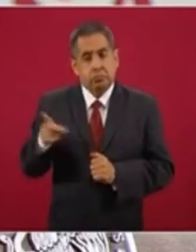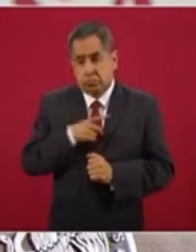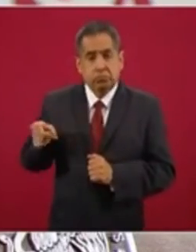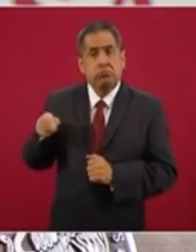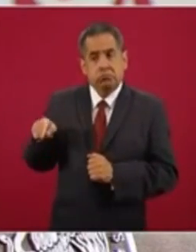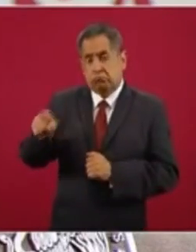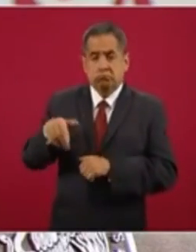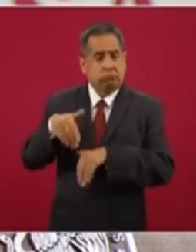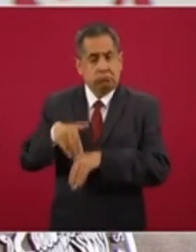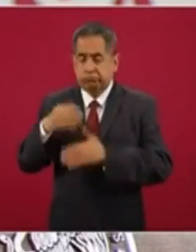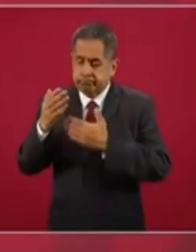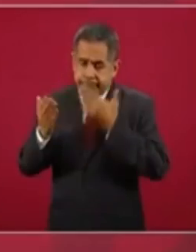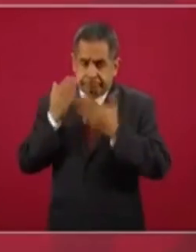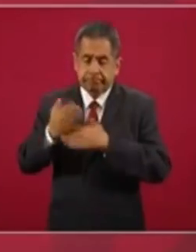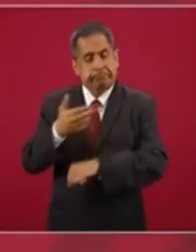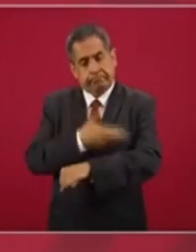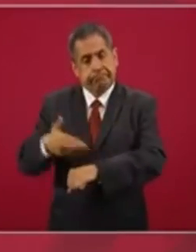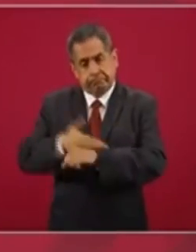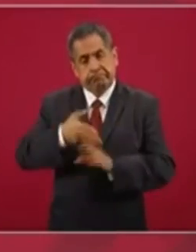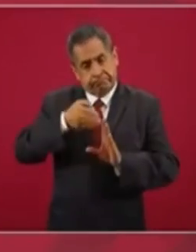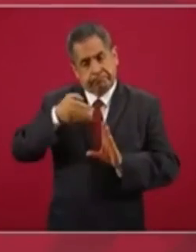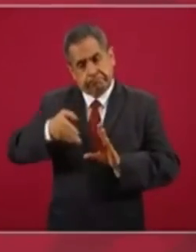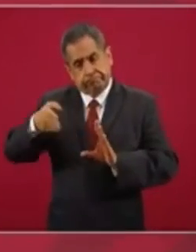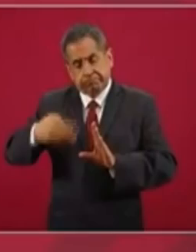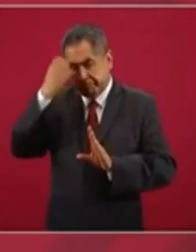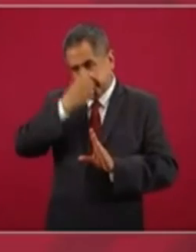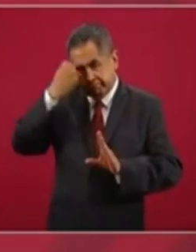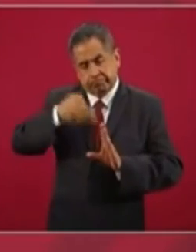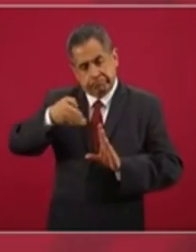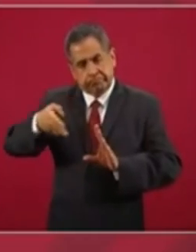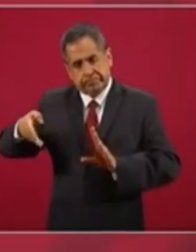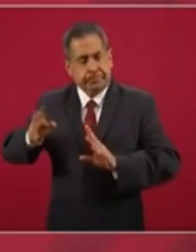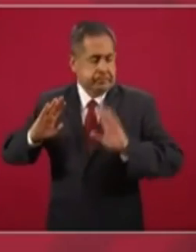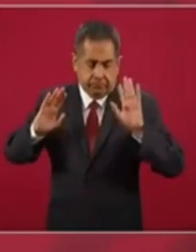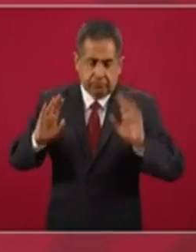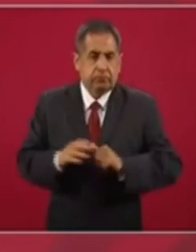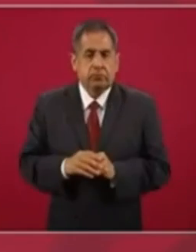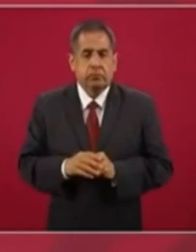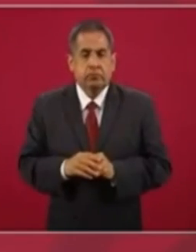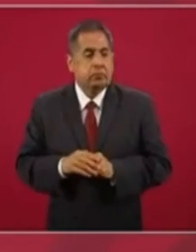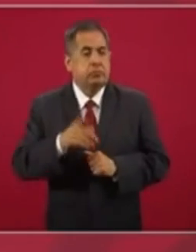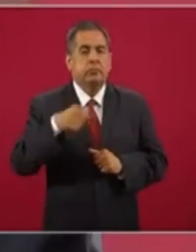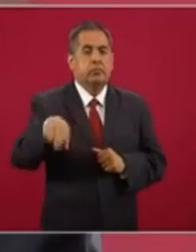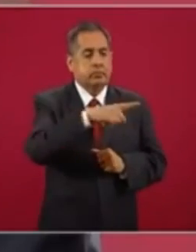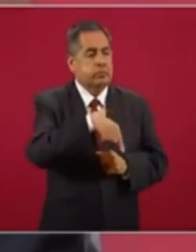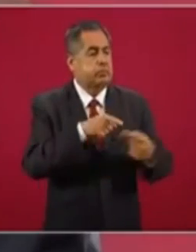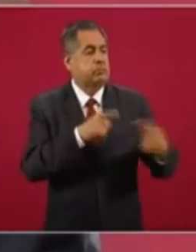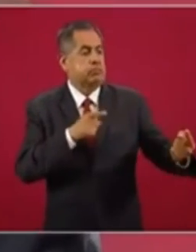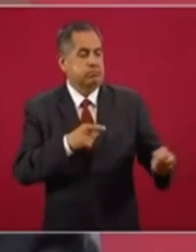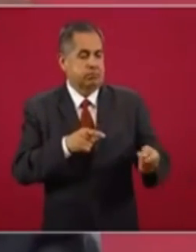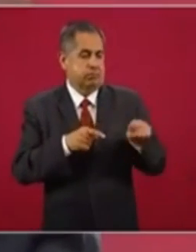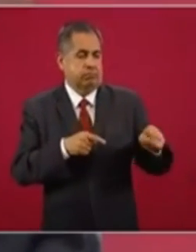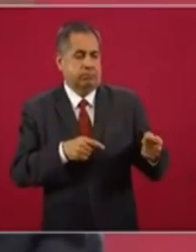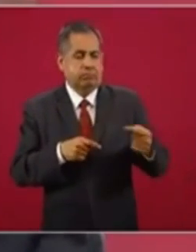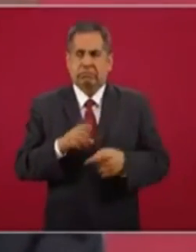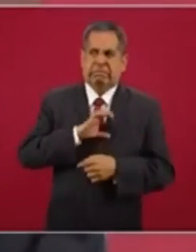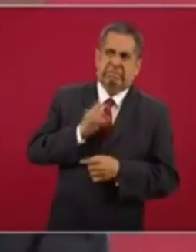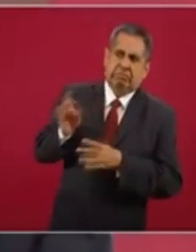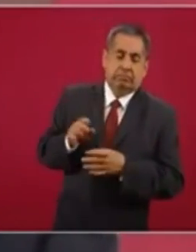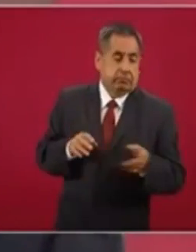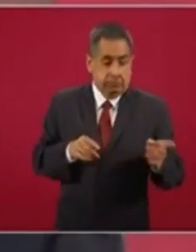sometió a todo el procedimiento. Entonces, los que no nos quieren, que nos ven con buenos ojos,